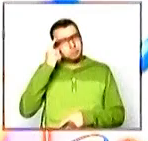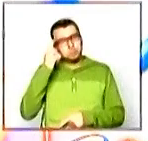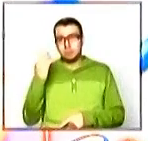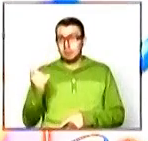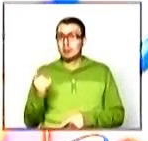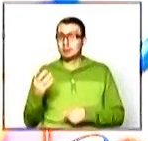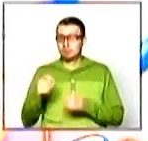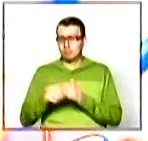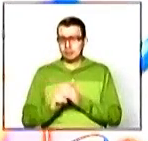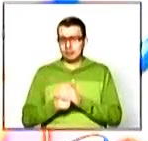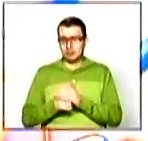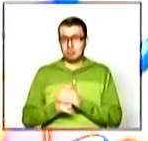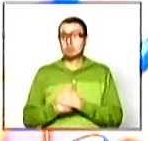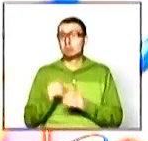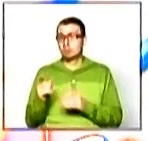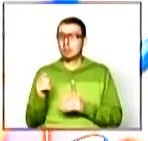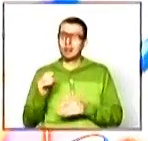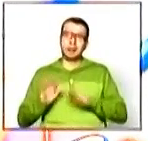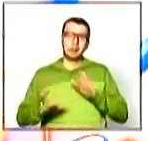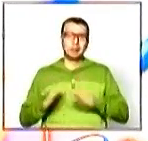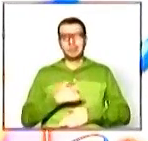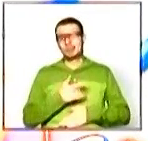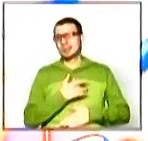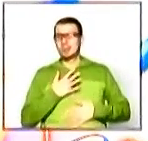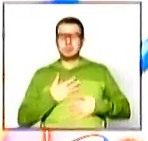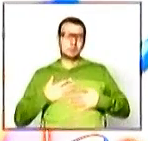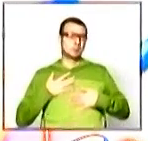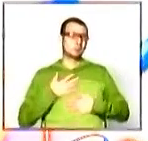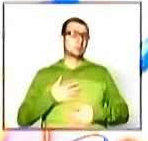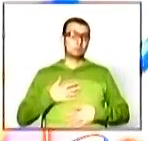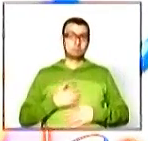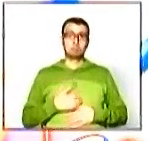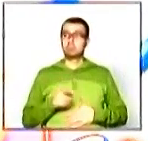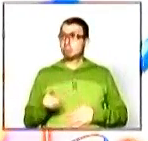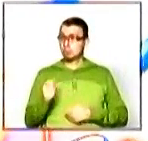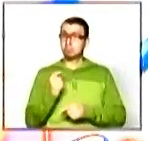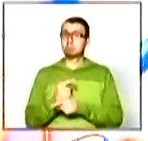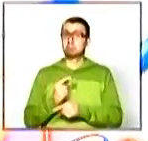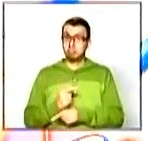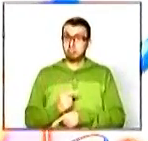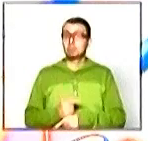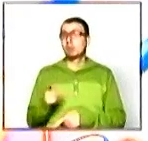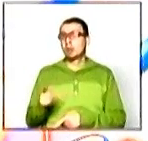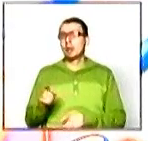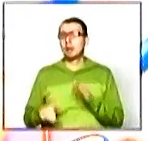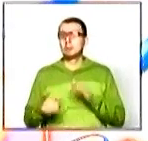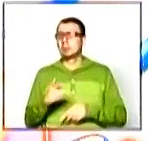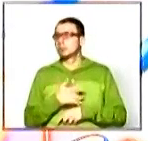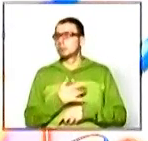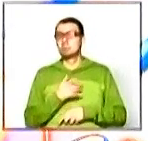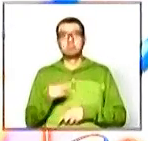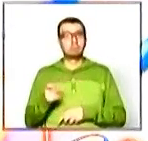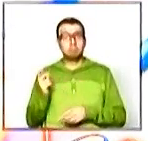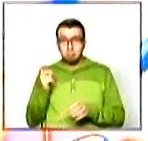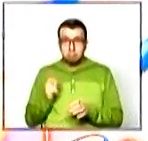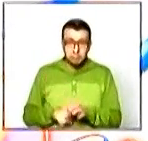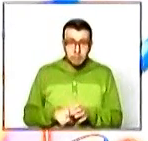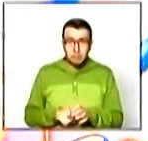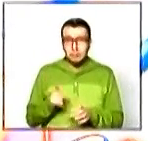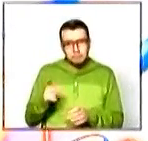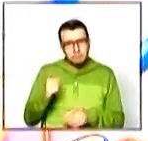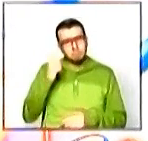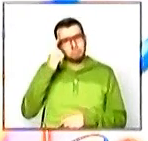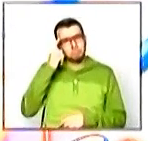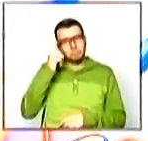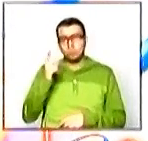células y empezamos a manifestar inconformidad. Nuestra alma manifiesta inconformidad con esa forma de existencia. De esa misma manera nuestra mente